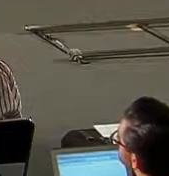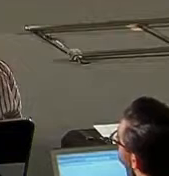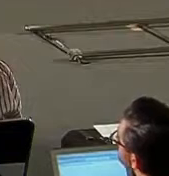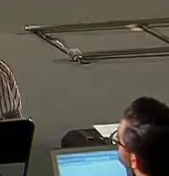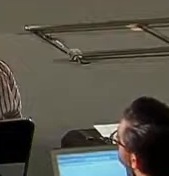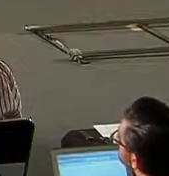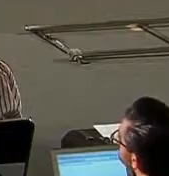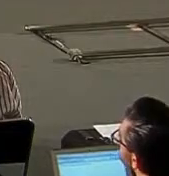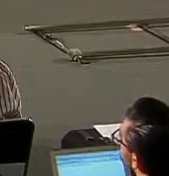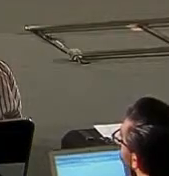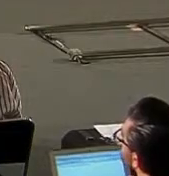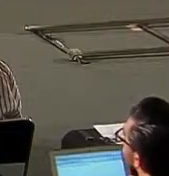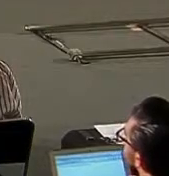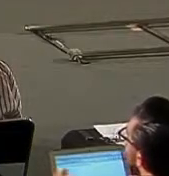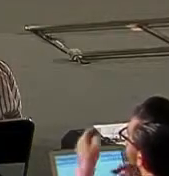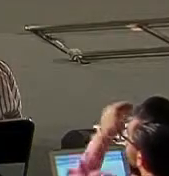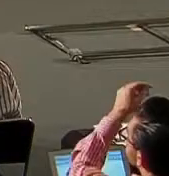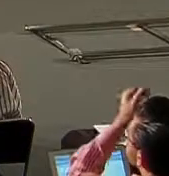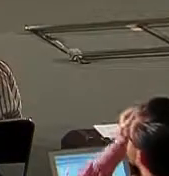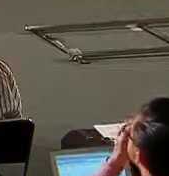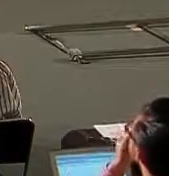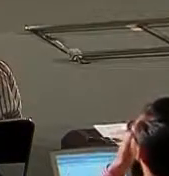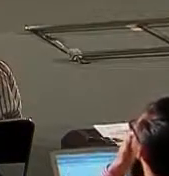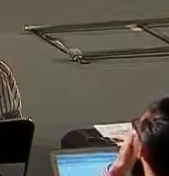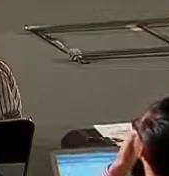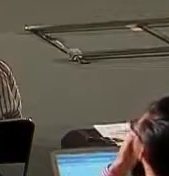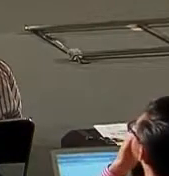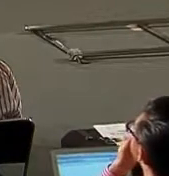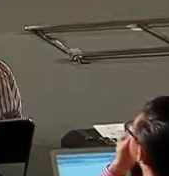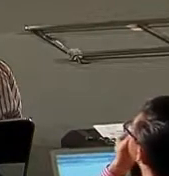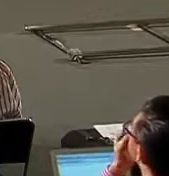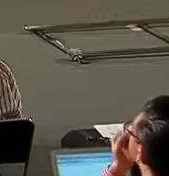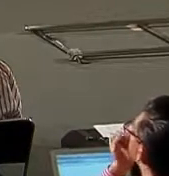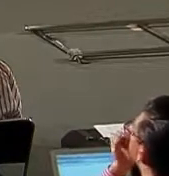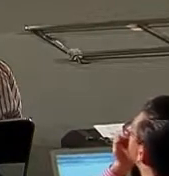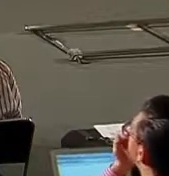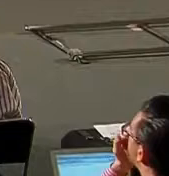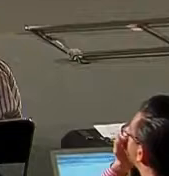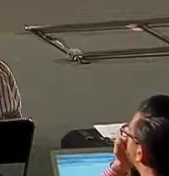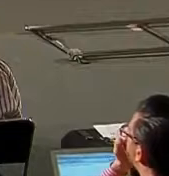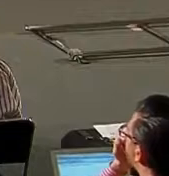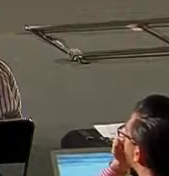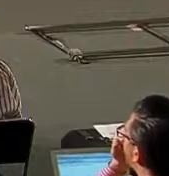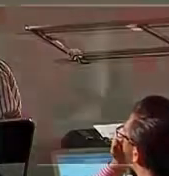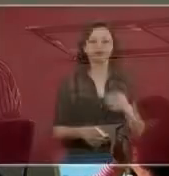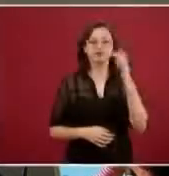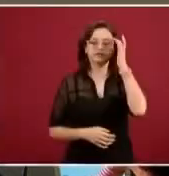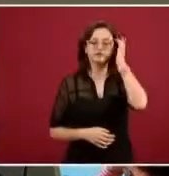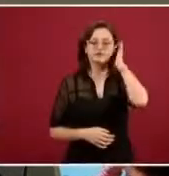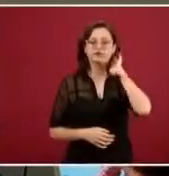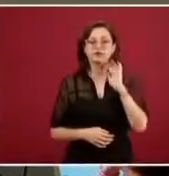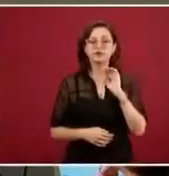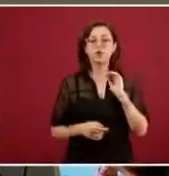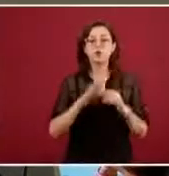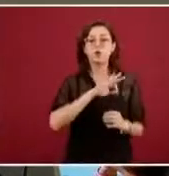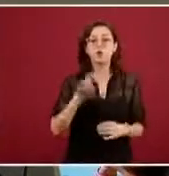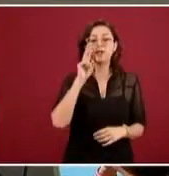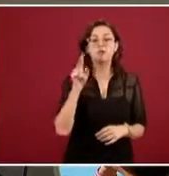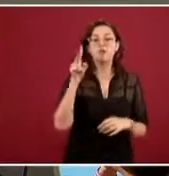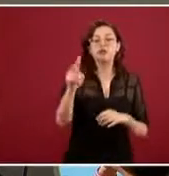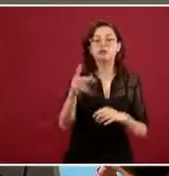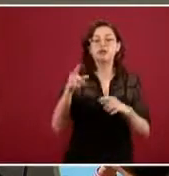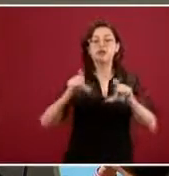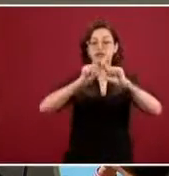en estas proporciones, quedaron muy similares a las de ayer, pero sí podemos notar en el gráfico de las dos